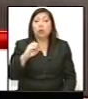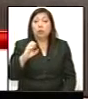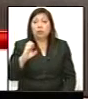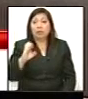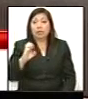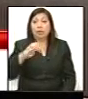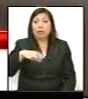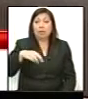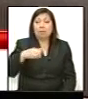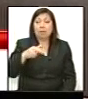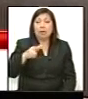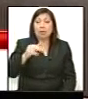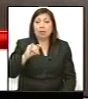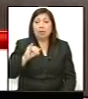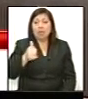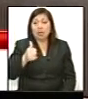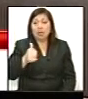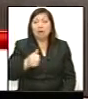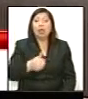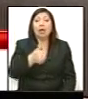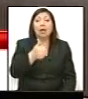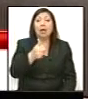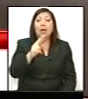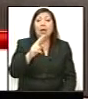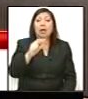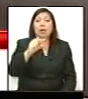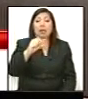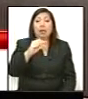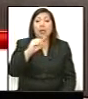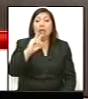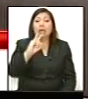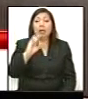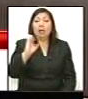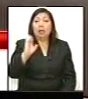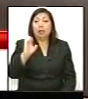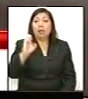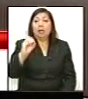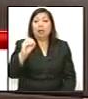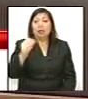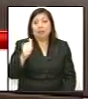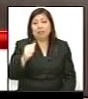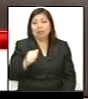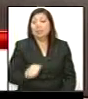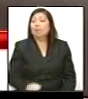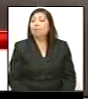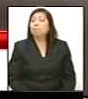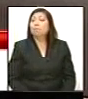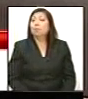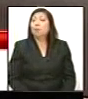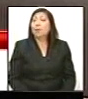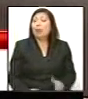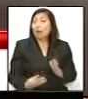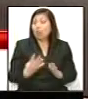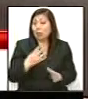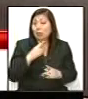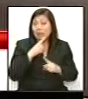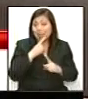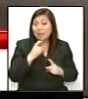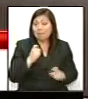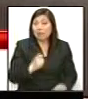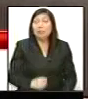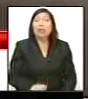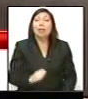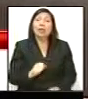Viseca, Distrito de San Juan, Provincia de Lucanas, en el Departamento de Ayacucho. Presidente, en la sesión del 14 de marzo de